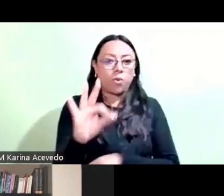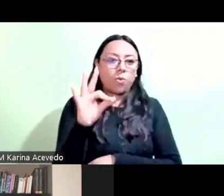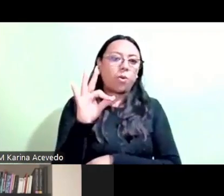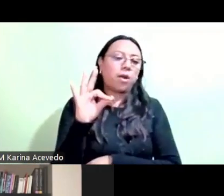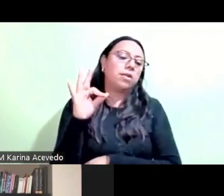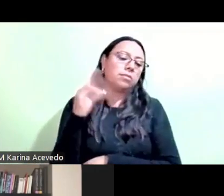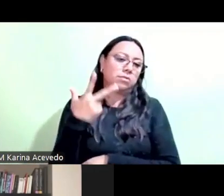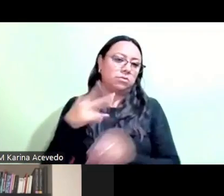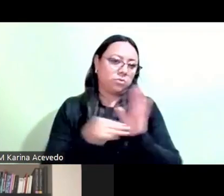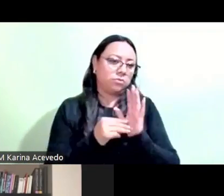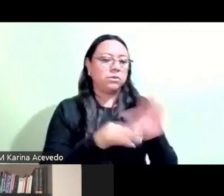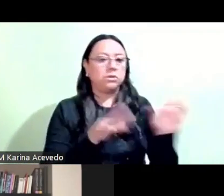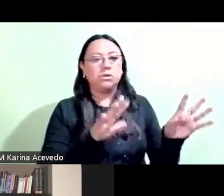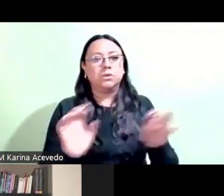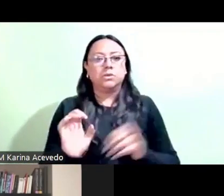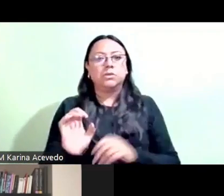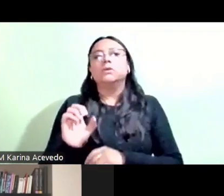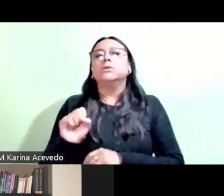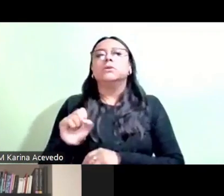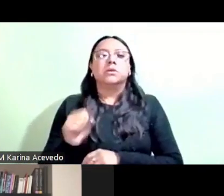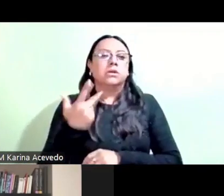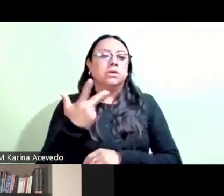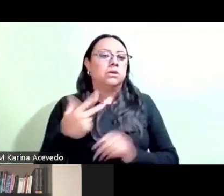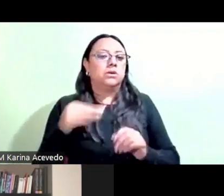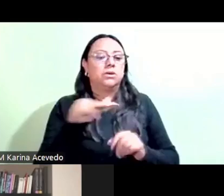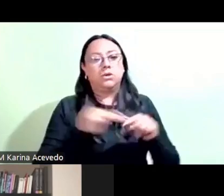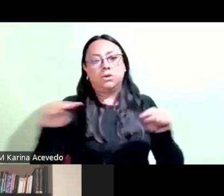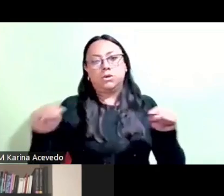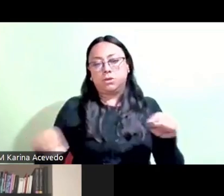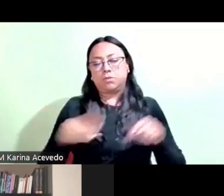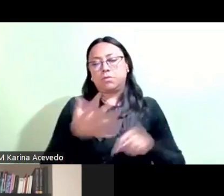48,690 metros, que corresponde a un crecimiento posible de